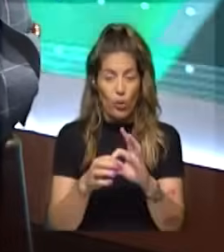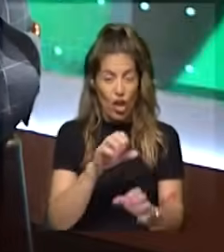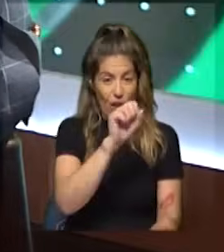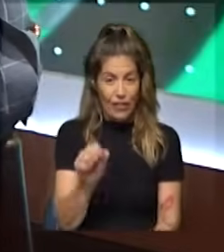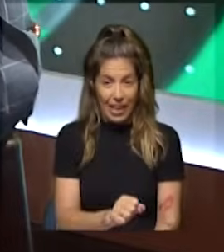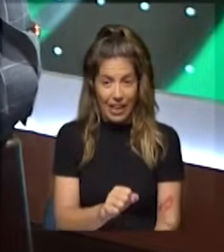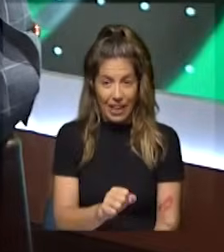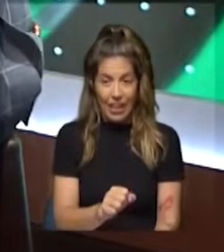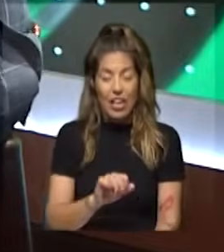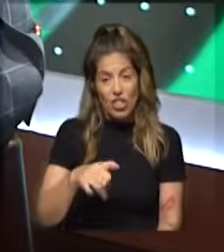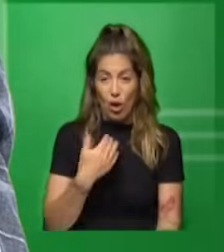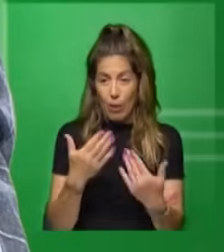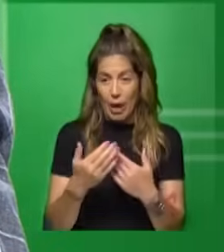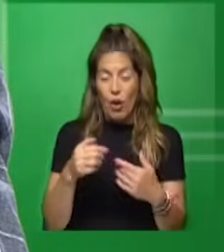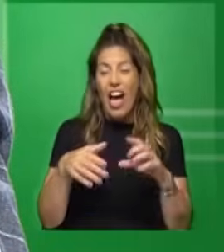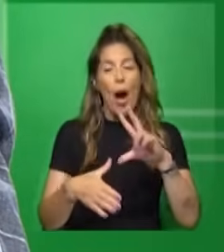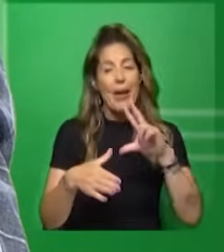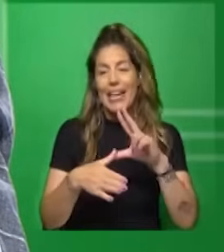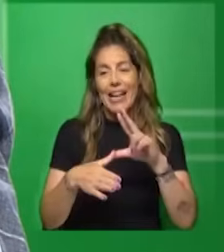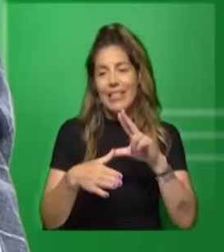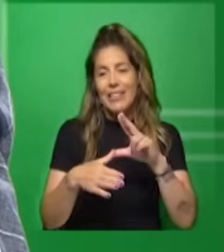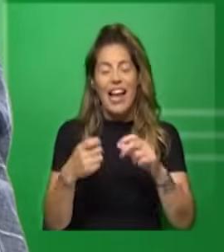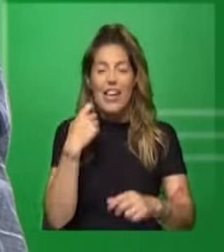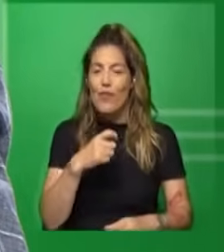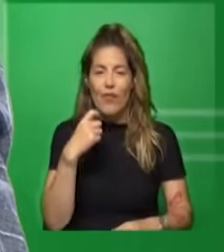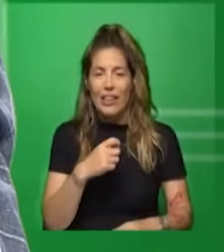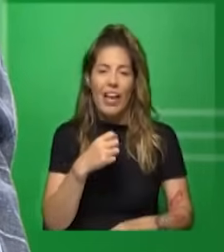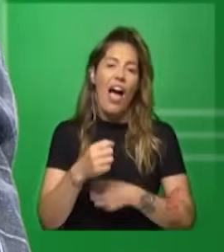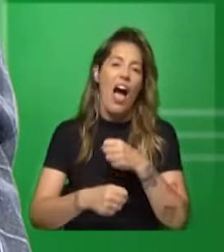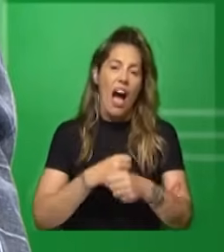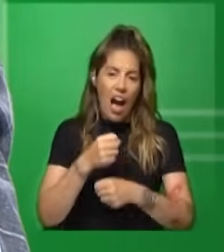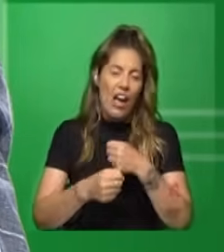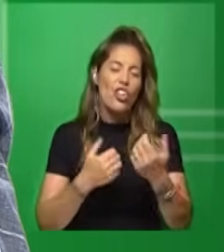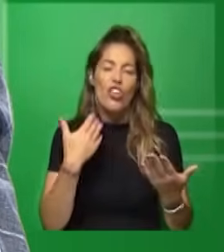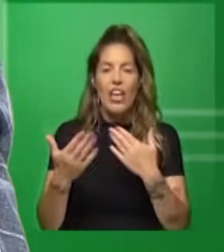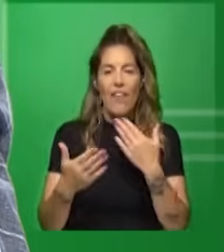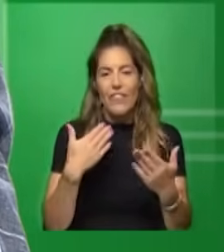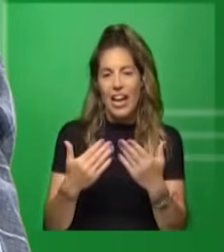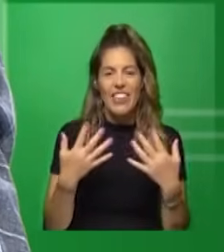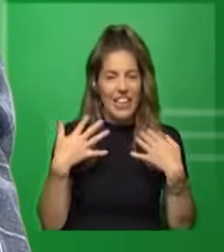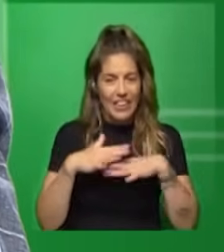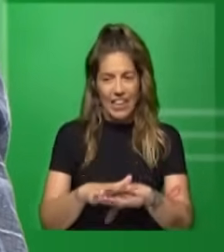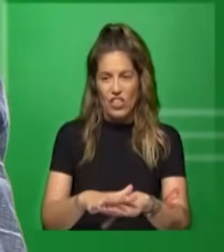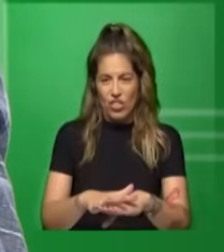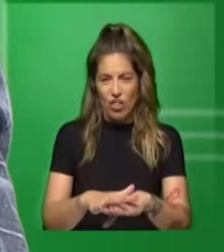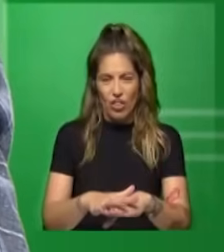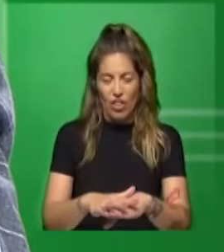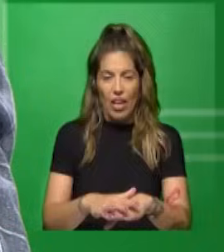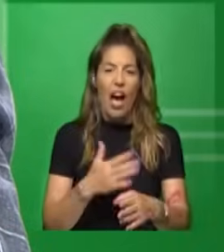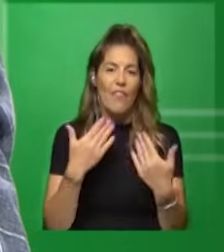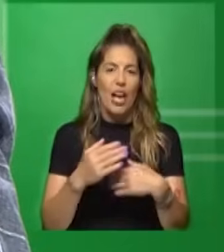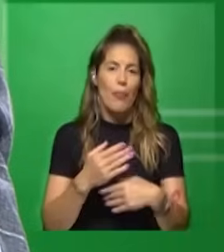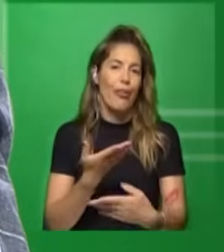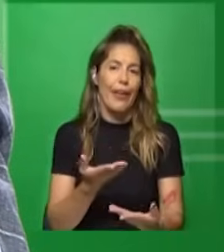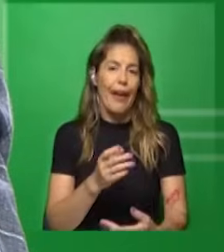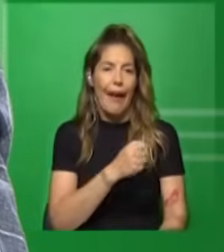Latina viene muy rezagada, con mucha retórica, tenemos décadas de hablar de la integración regional, alguien puede llevarnos hasta Bolívar, hasta Artigas, pero